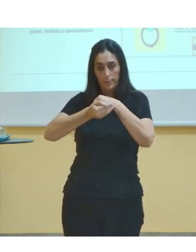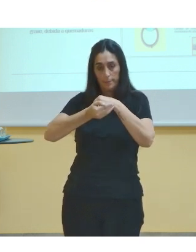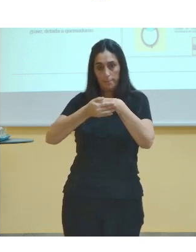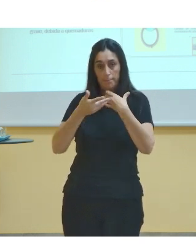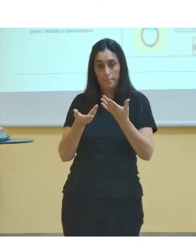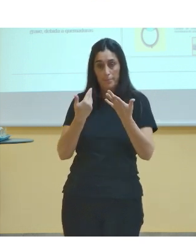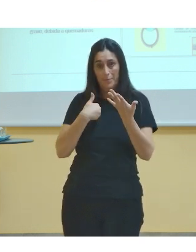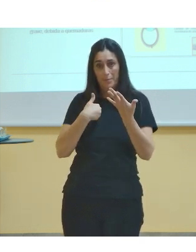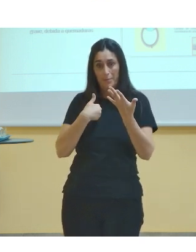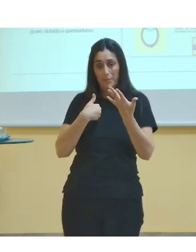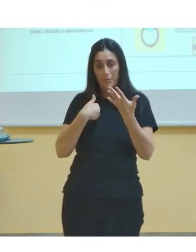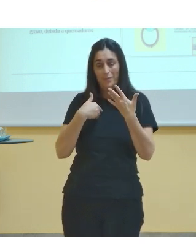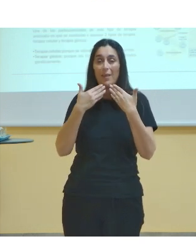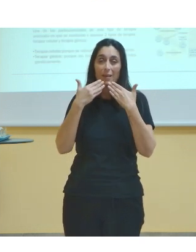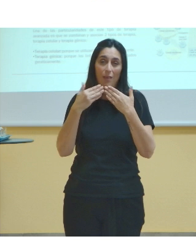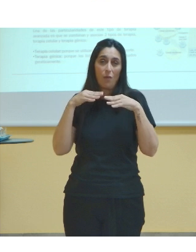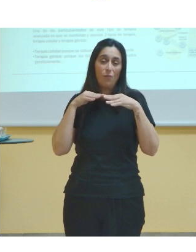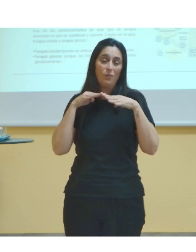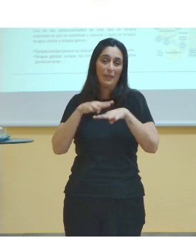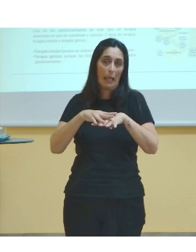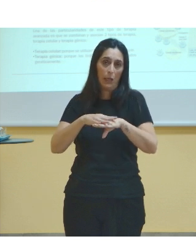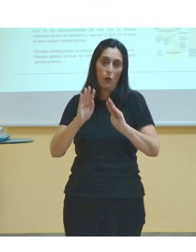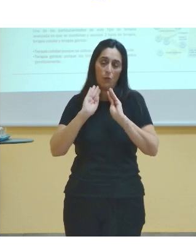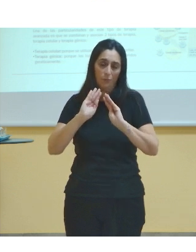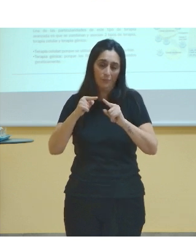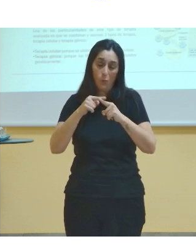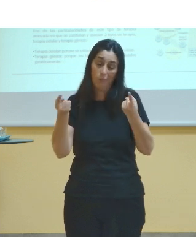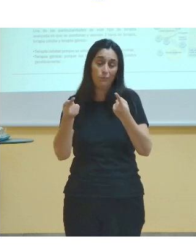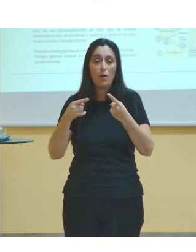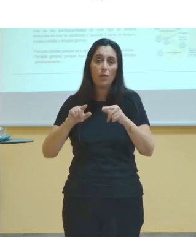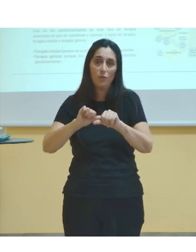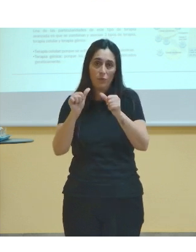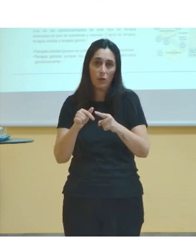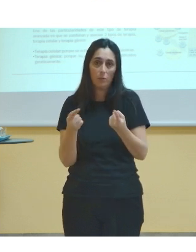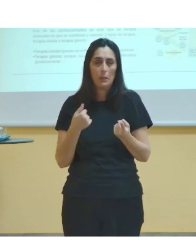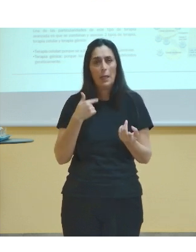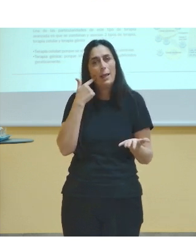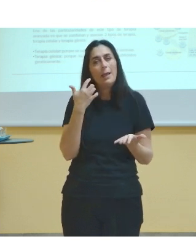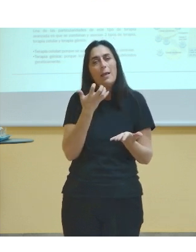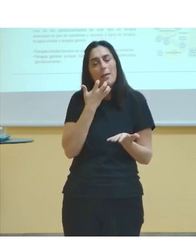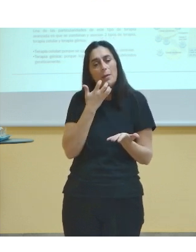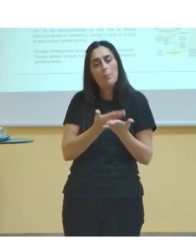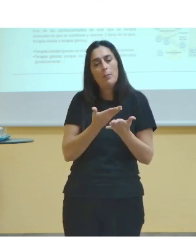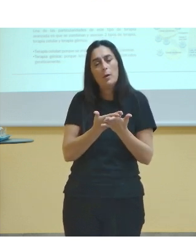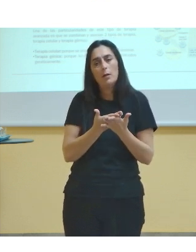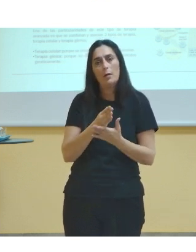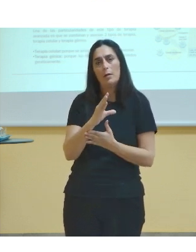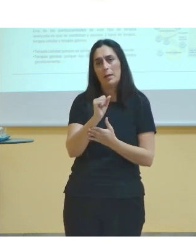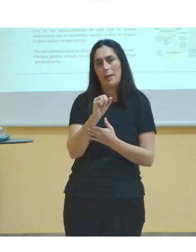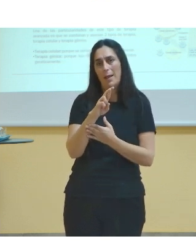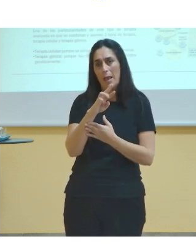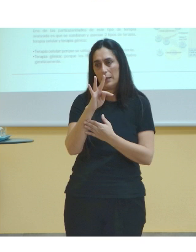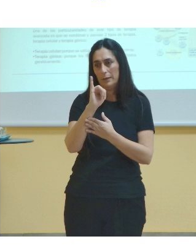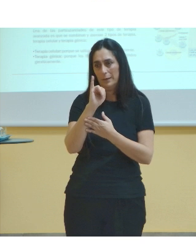y a través de la formación de tejidos, ¿no? O lo CLAR. Y además también ponemos un ejemplo que también se oye mucho, las CAR-T, y las CAR-T son un ejemplo